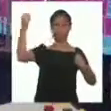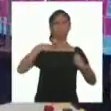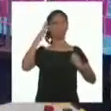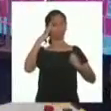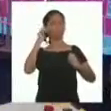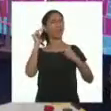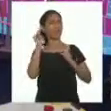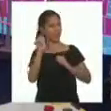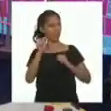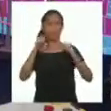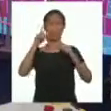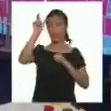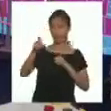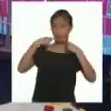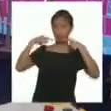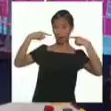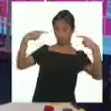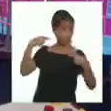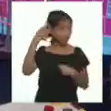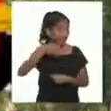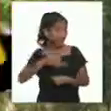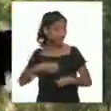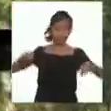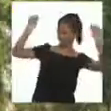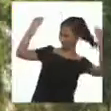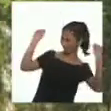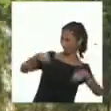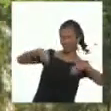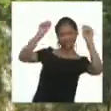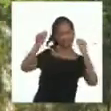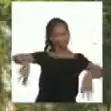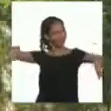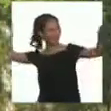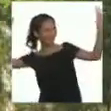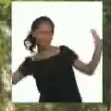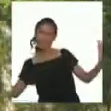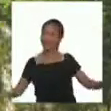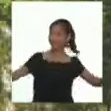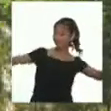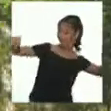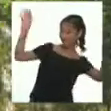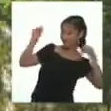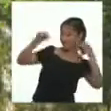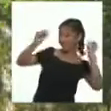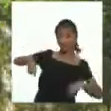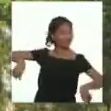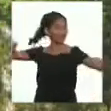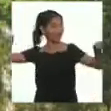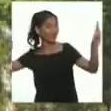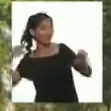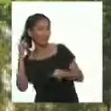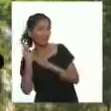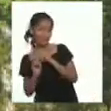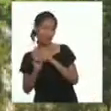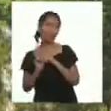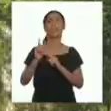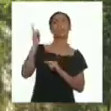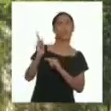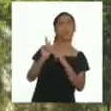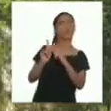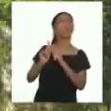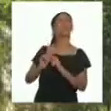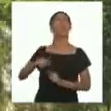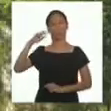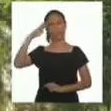Se trata de un personaje muy famoso, ¿cierto, Héctor? ¡Grandes plumas de pavo real! ¡Así es! Se trata del